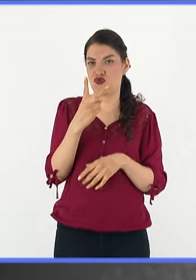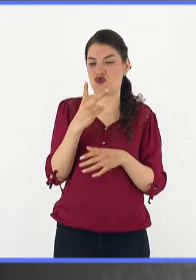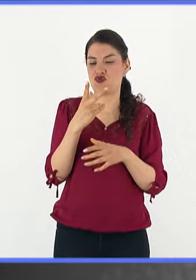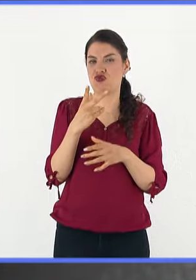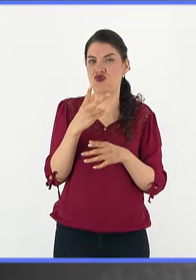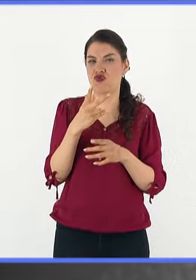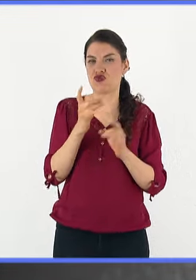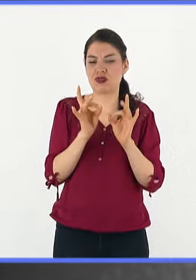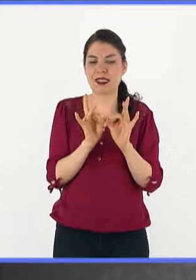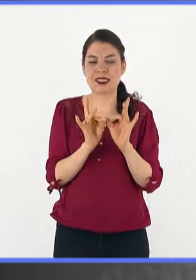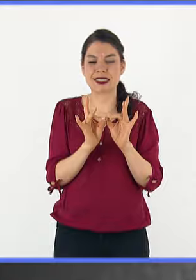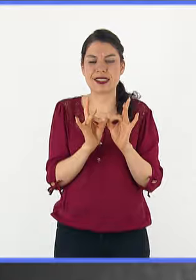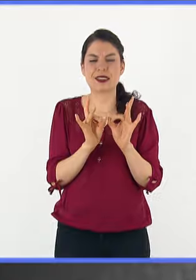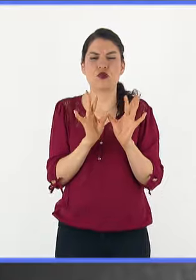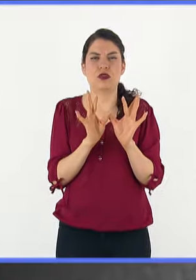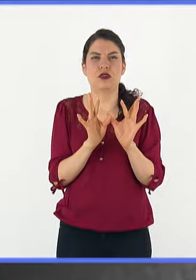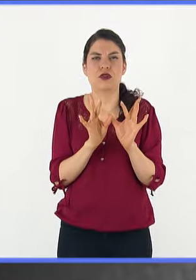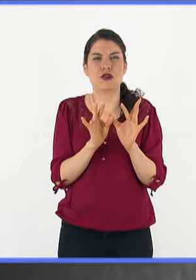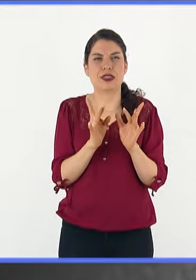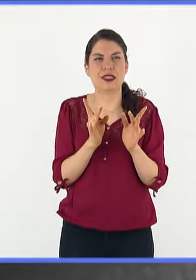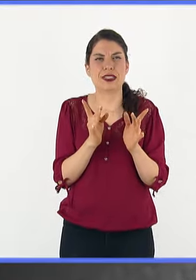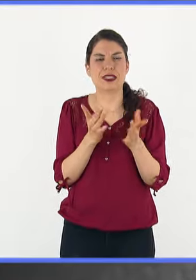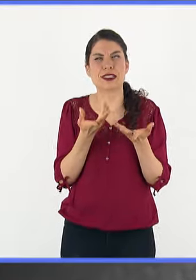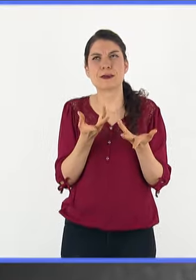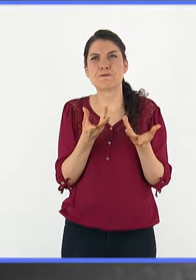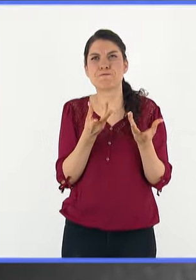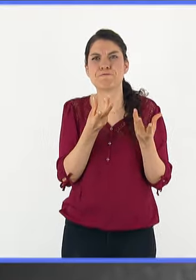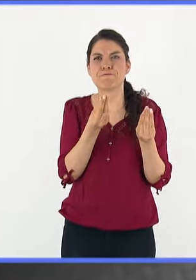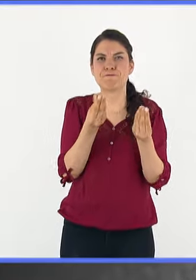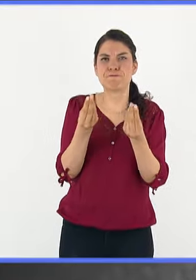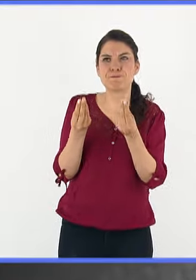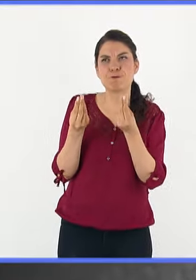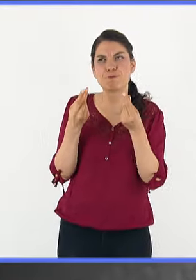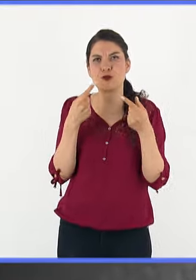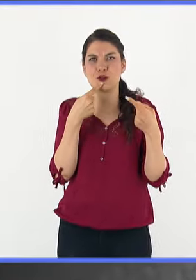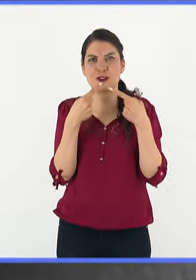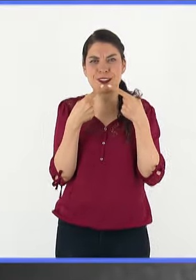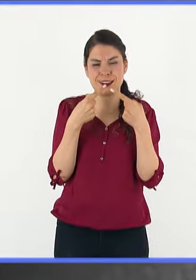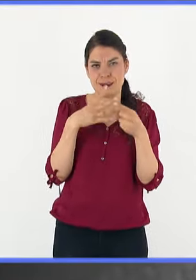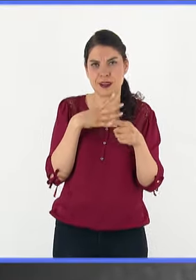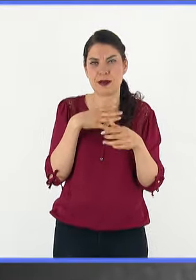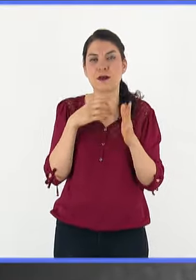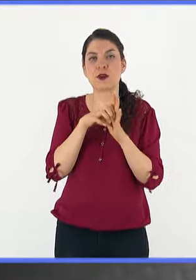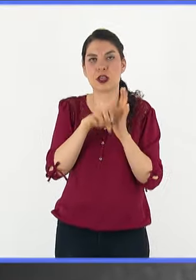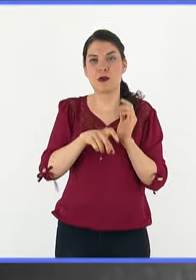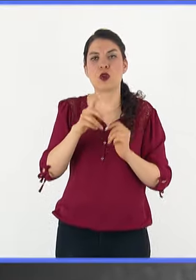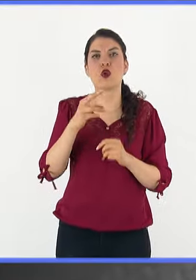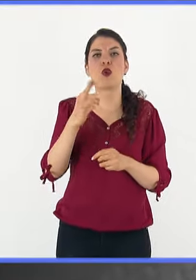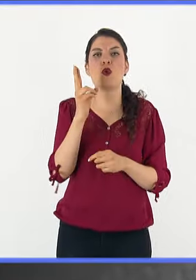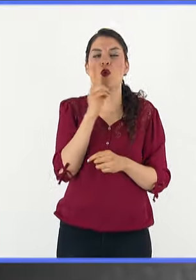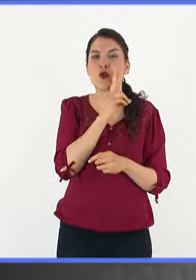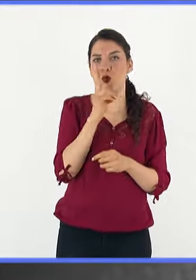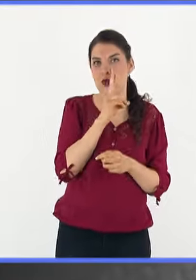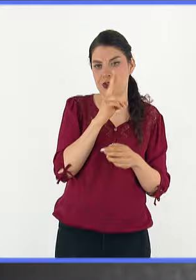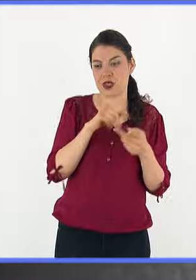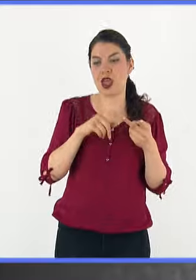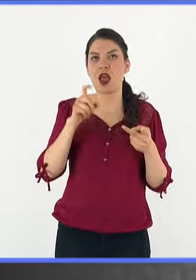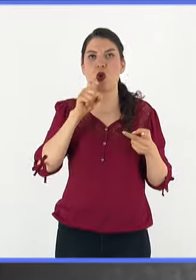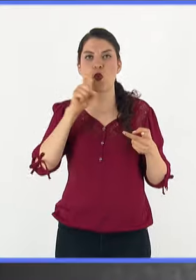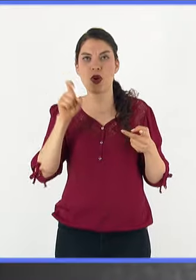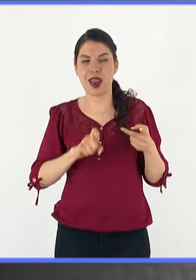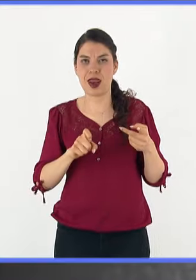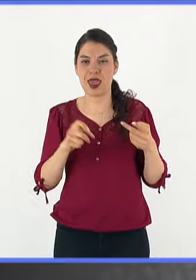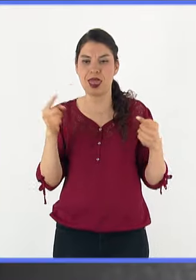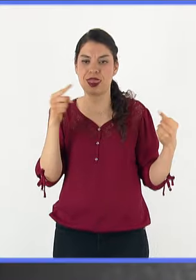eh que están generar mucha polémica y polarización uno la invasión rusa a Ucrania no porque hay que recordar que nuestros